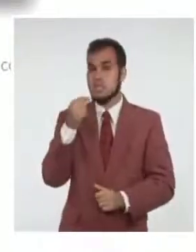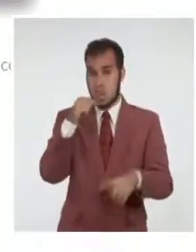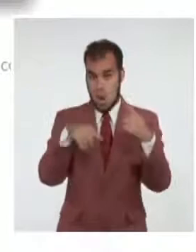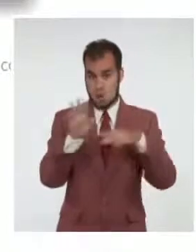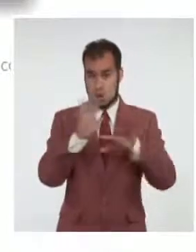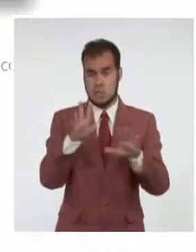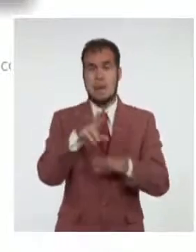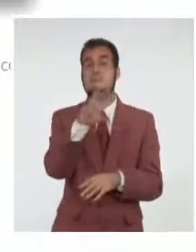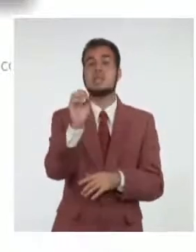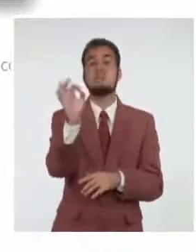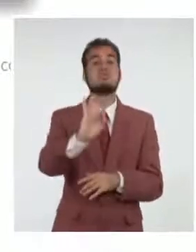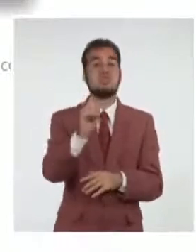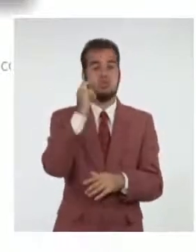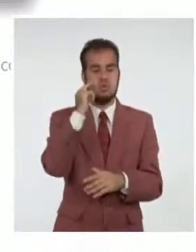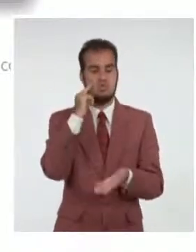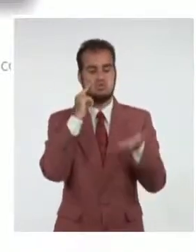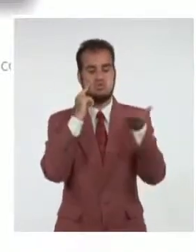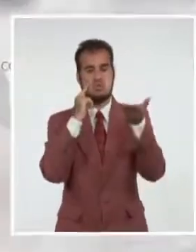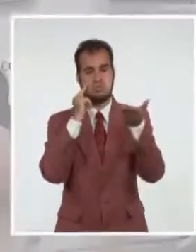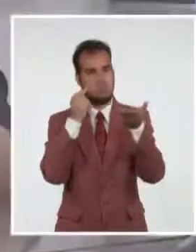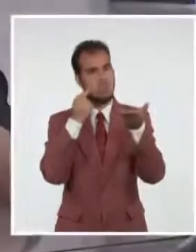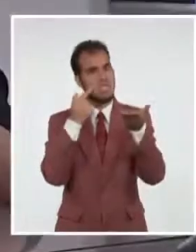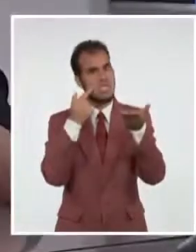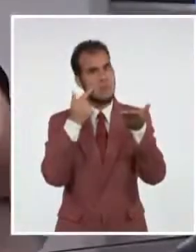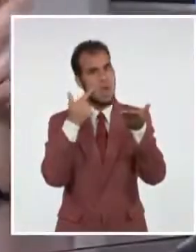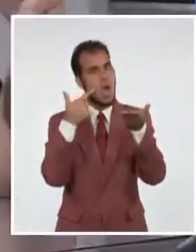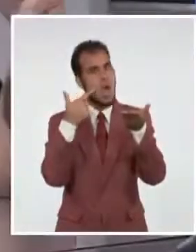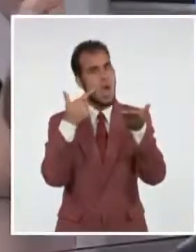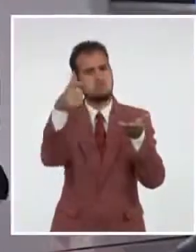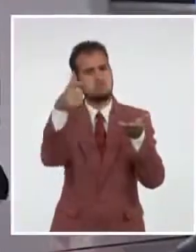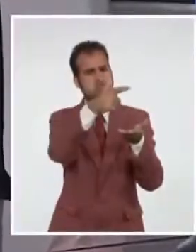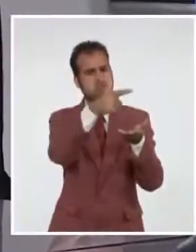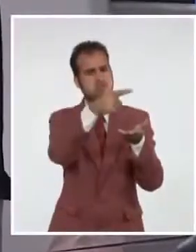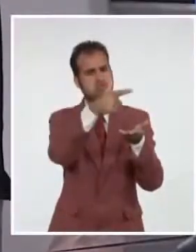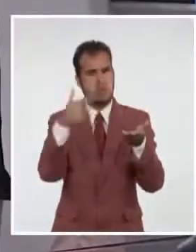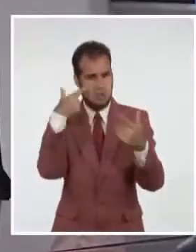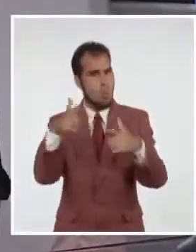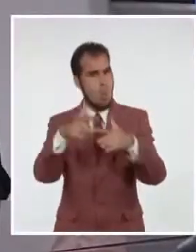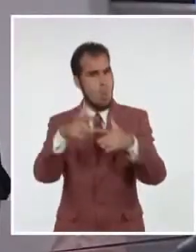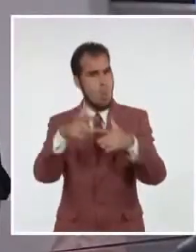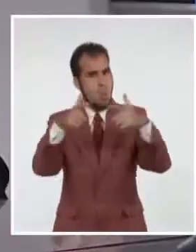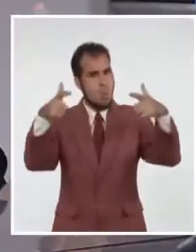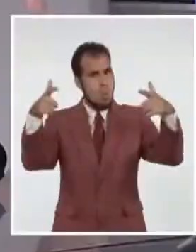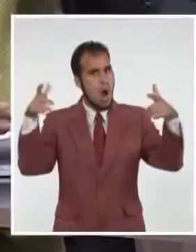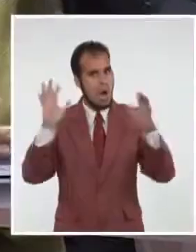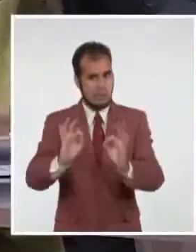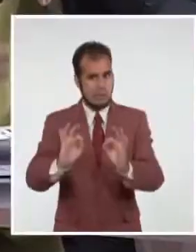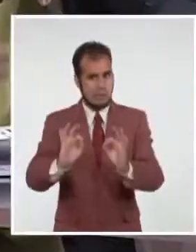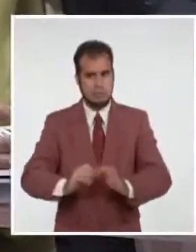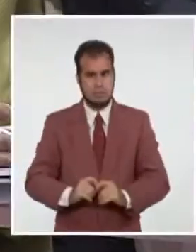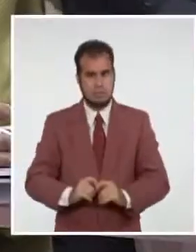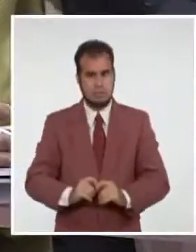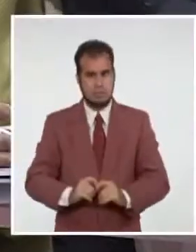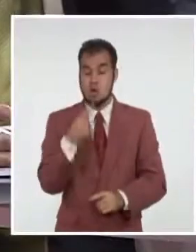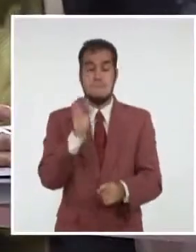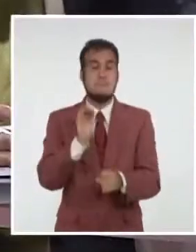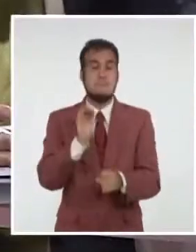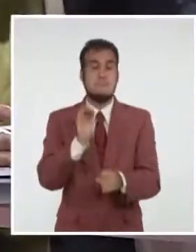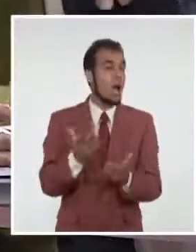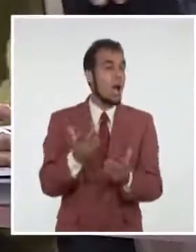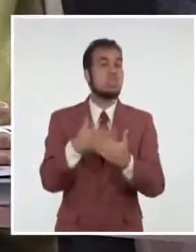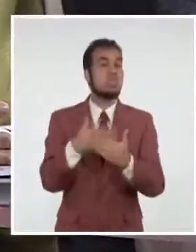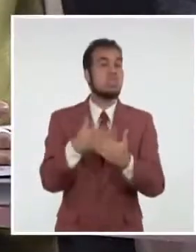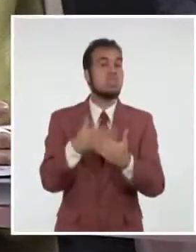que vamos a una velocidad que que además empezamos, siempre les recuerdo a nuestro pueblo, empezamos el 12 de mayo. Llegaremos